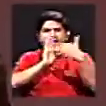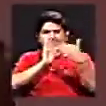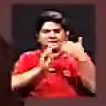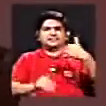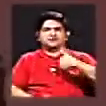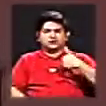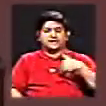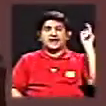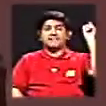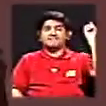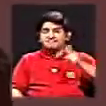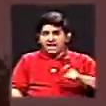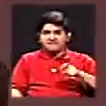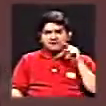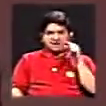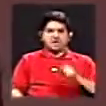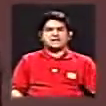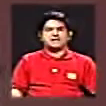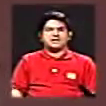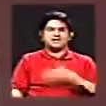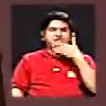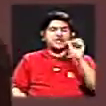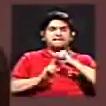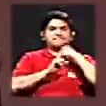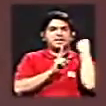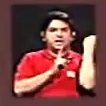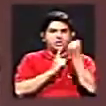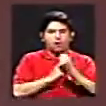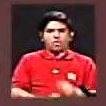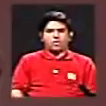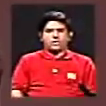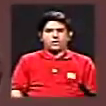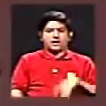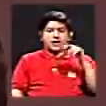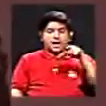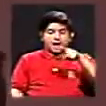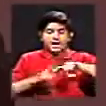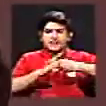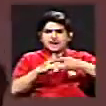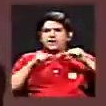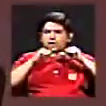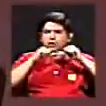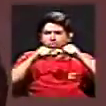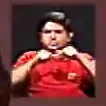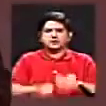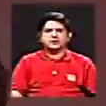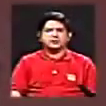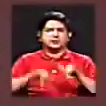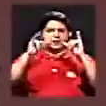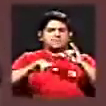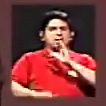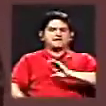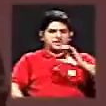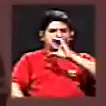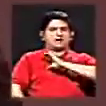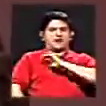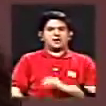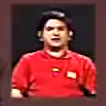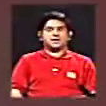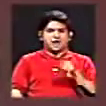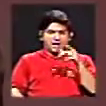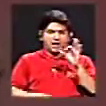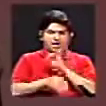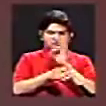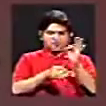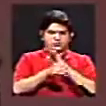esto, deben estar entonces en la mejor condición, dándoles el mejor mantenimiento, precisamente para que mantengan su condición de poder servir